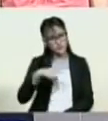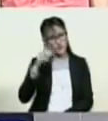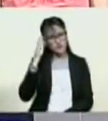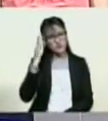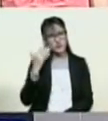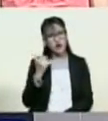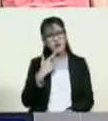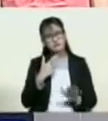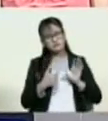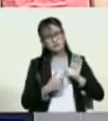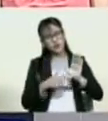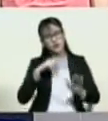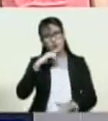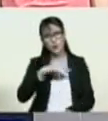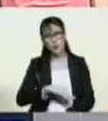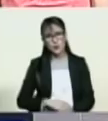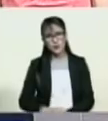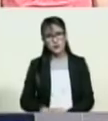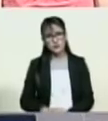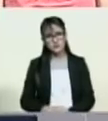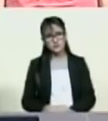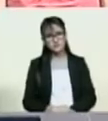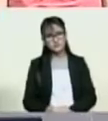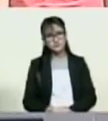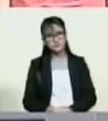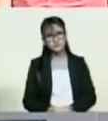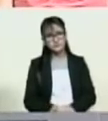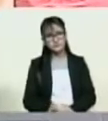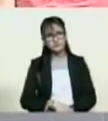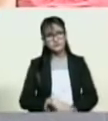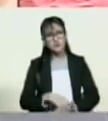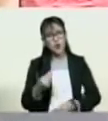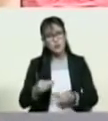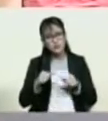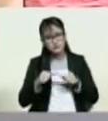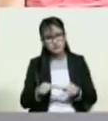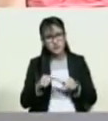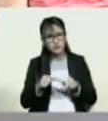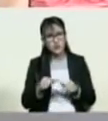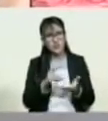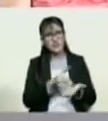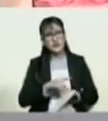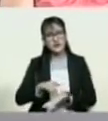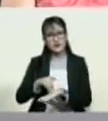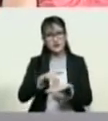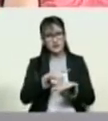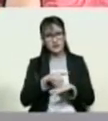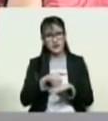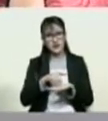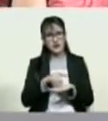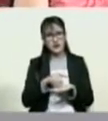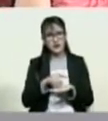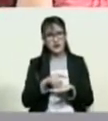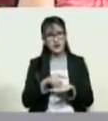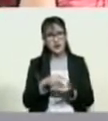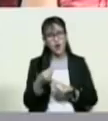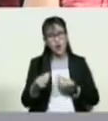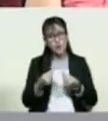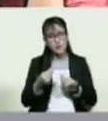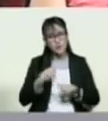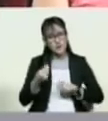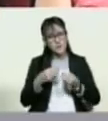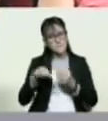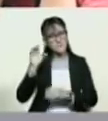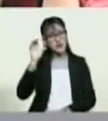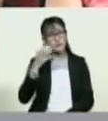hay ejemplos históricos de cómo se puede mantener la dignidad y cómo se puede seguir existiendo como patria. Ahí